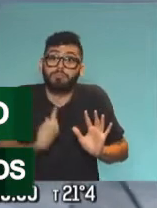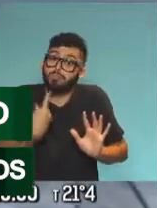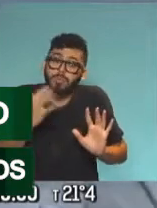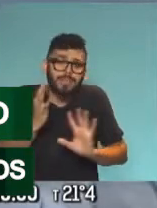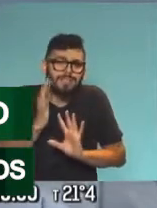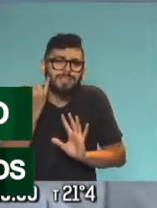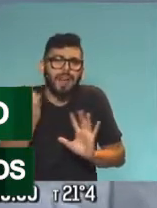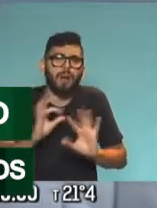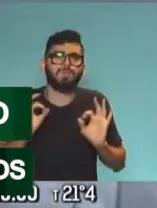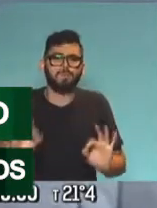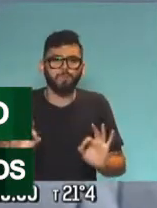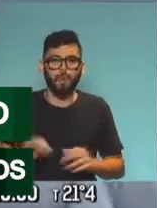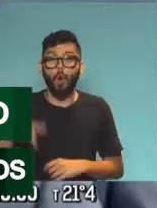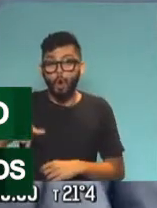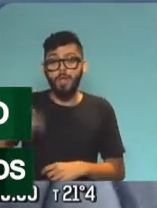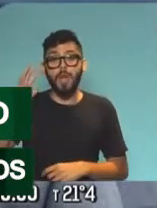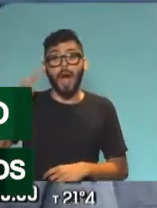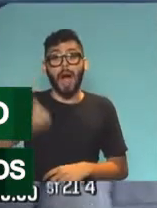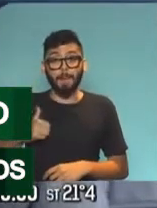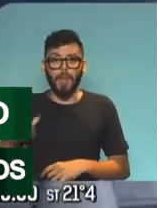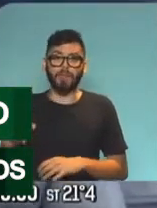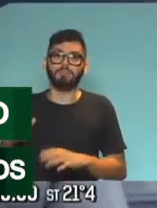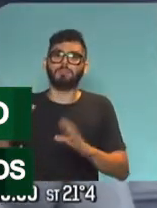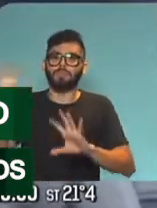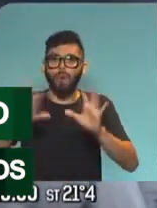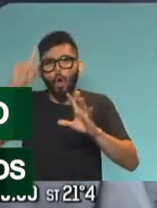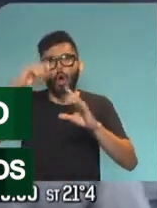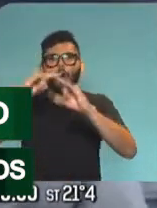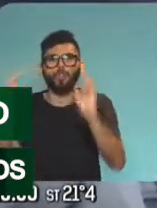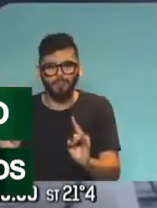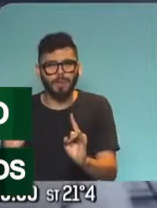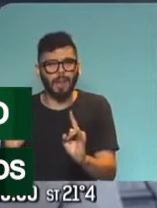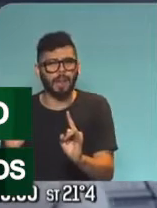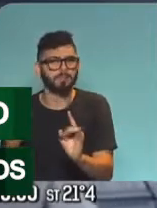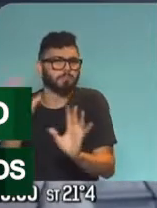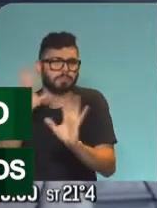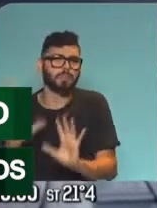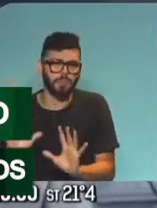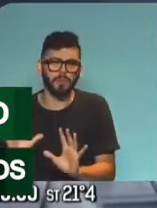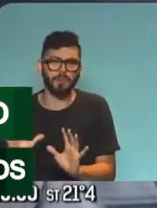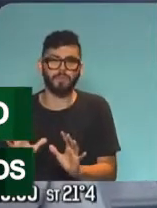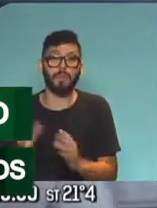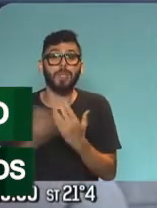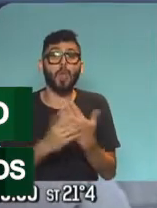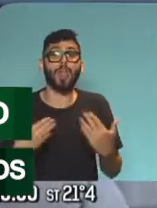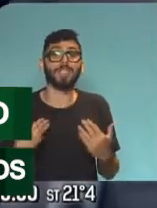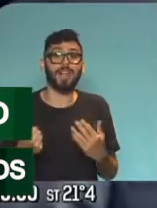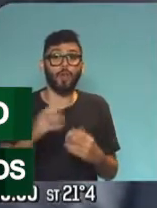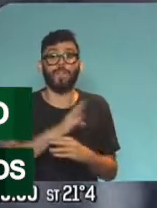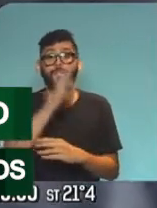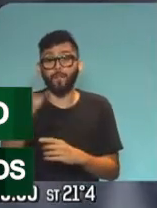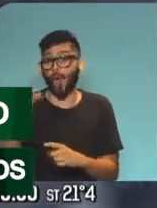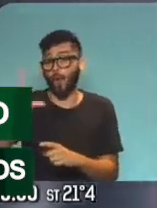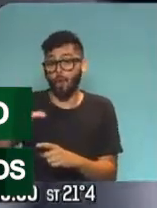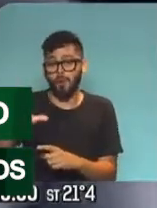estado Amazonas y de Manaus. Lo que ha pasado es que precisamente el gobierno del estado Amazonas dice, bueno, no tenemos oxígeno y